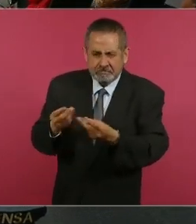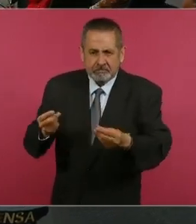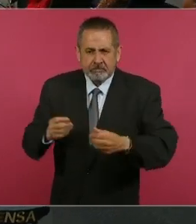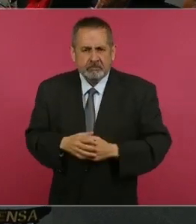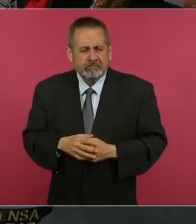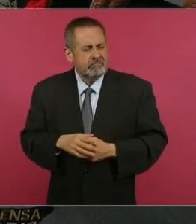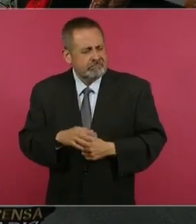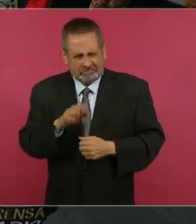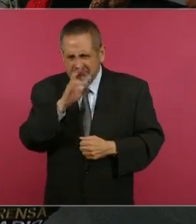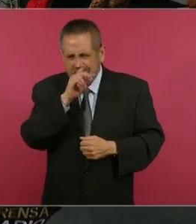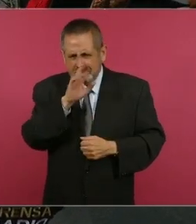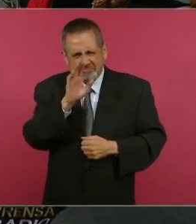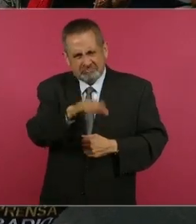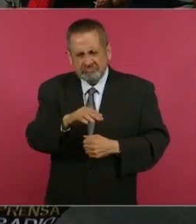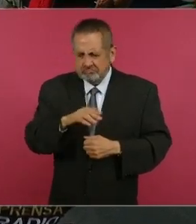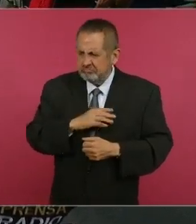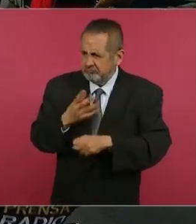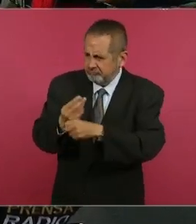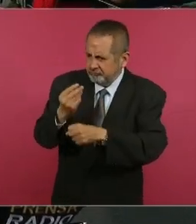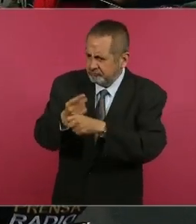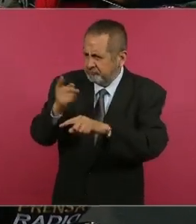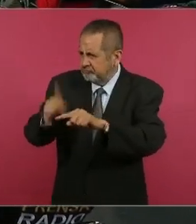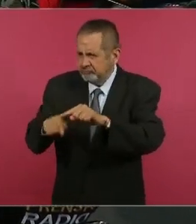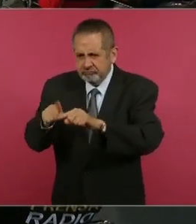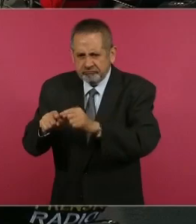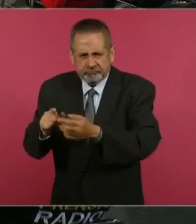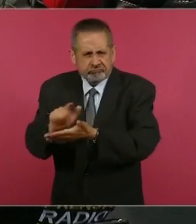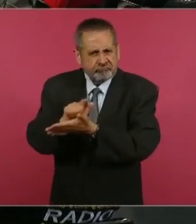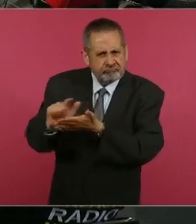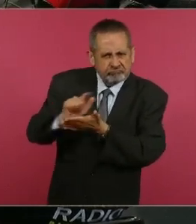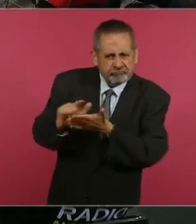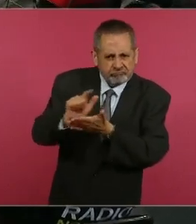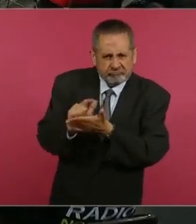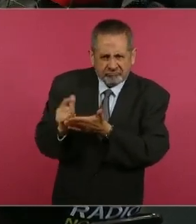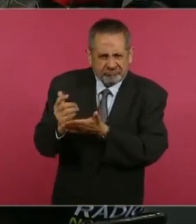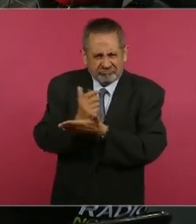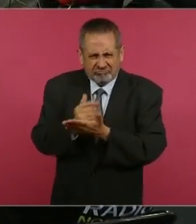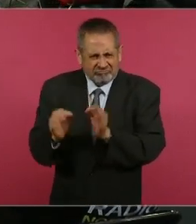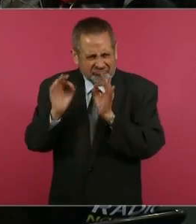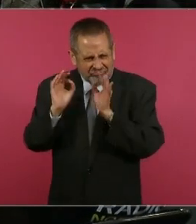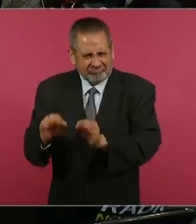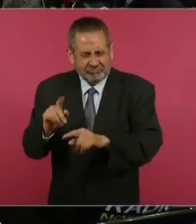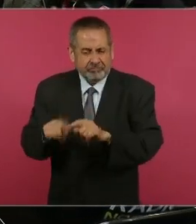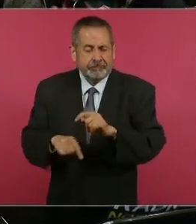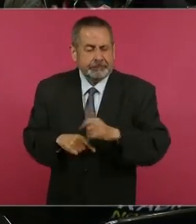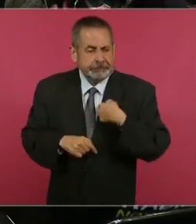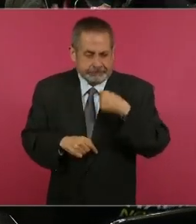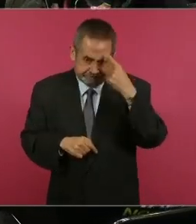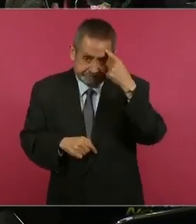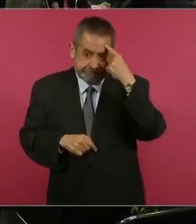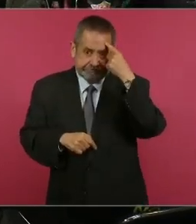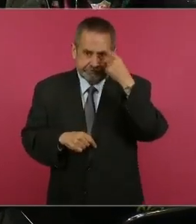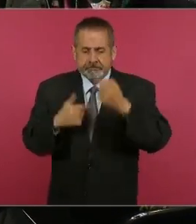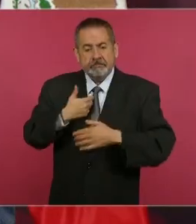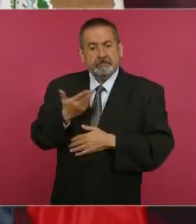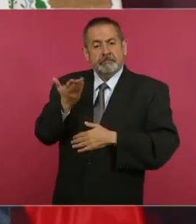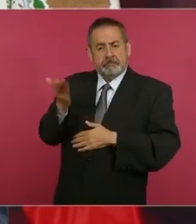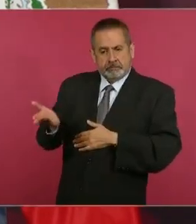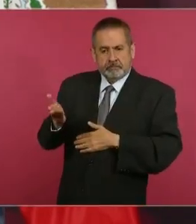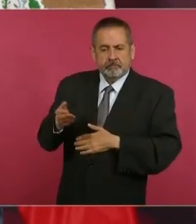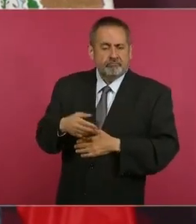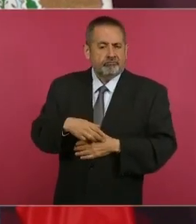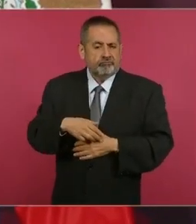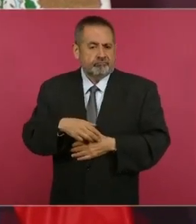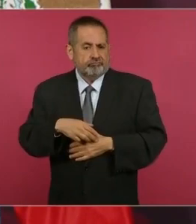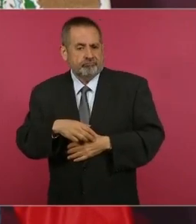Claro que lo vamos a resolver. Y le pedí al